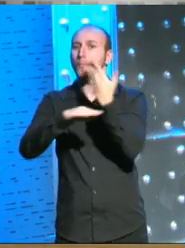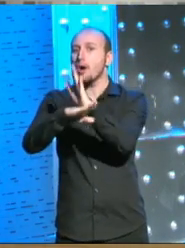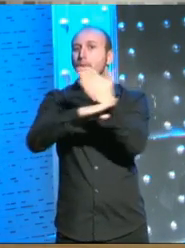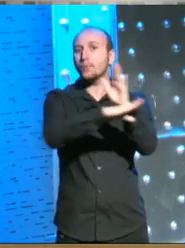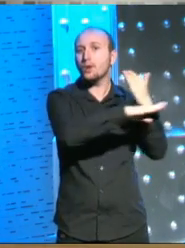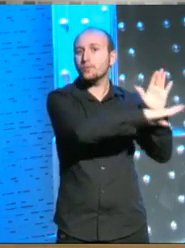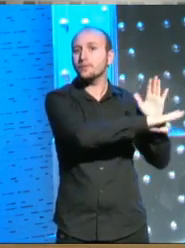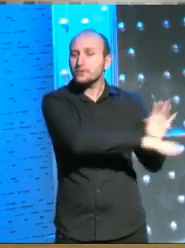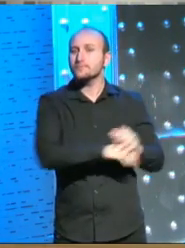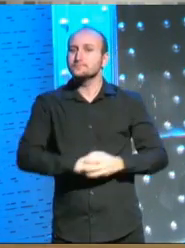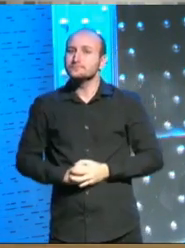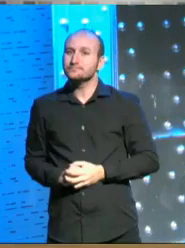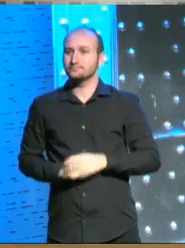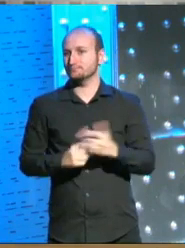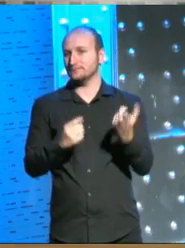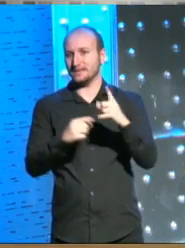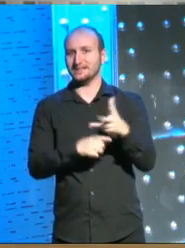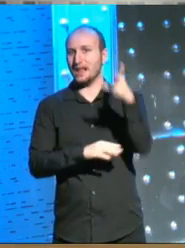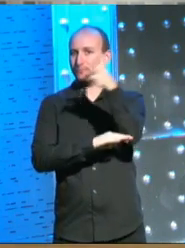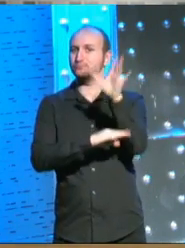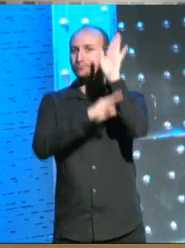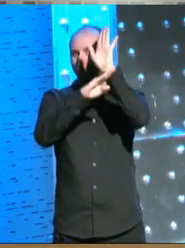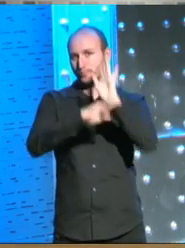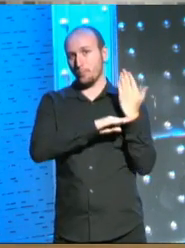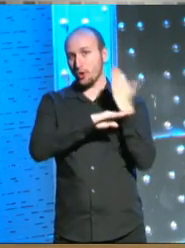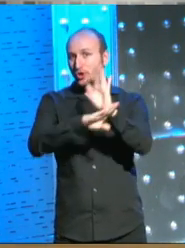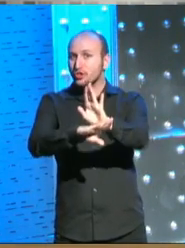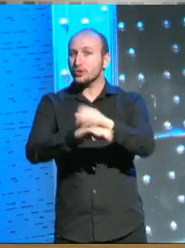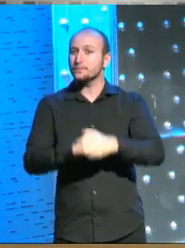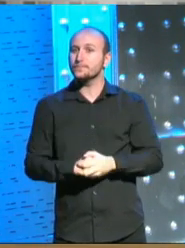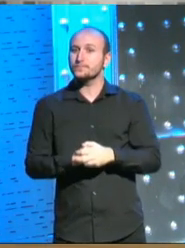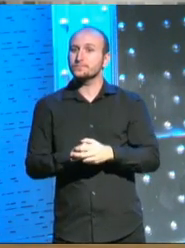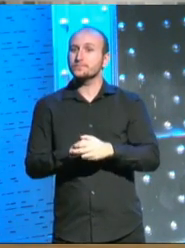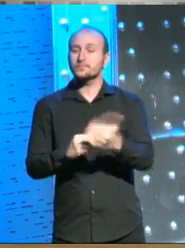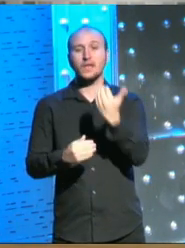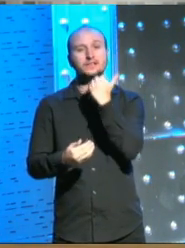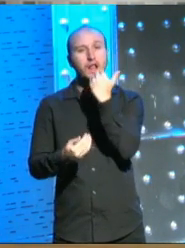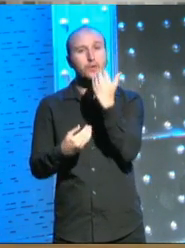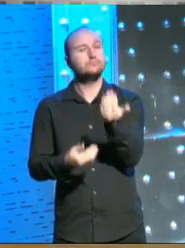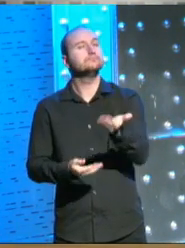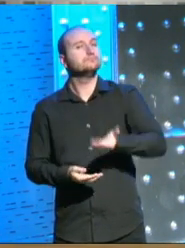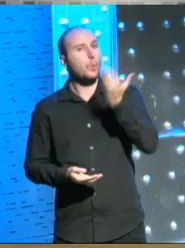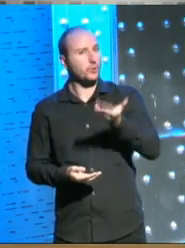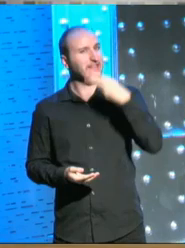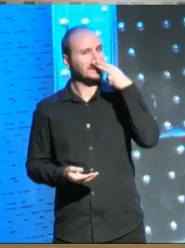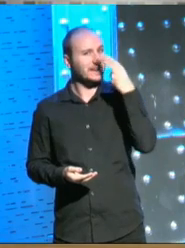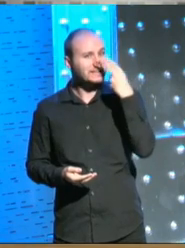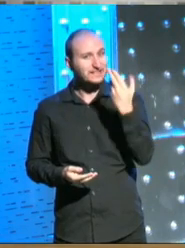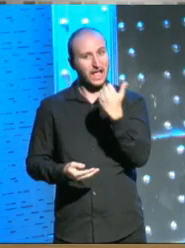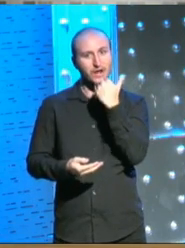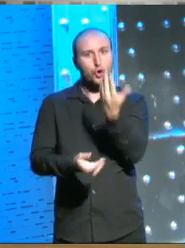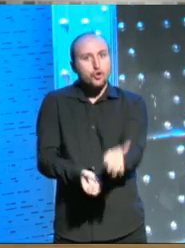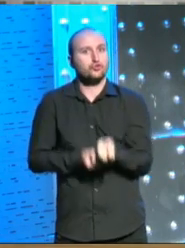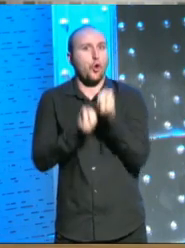grabación y en la proyección. Tiene una larga prehistoria que merece la pena decir un par de palabras,